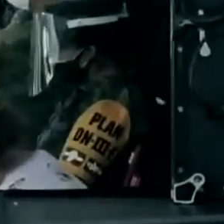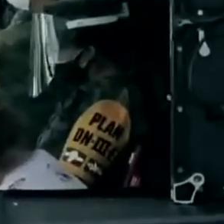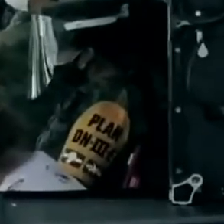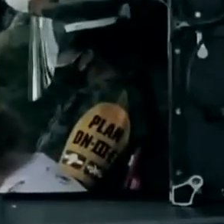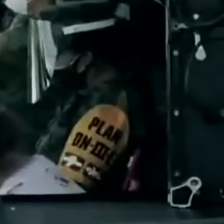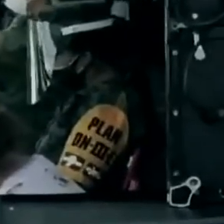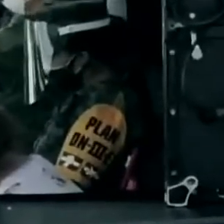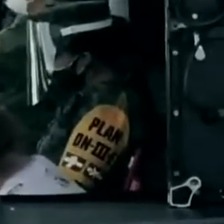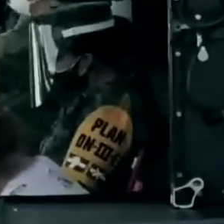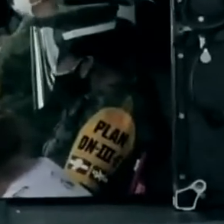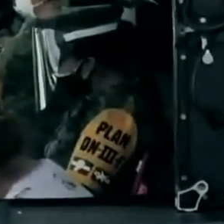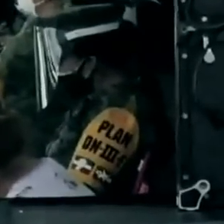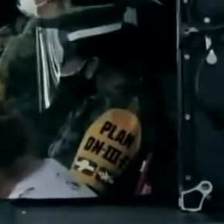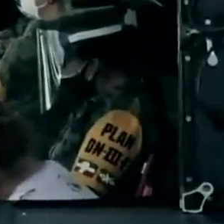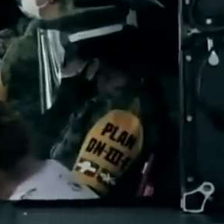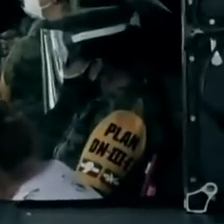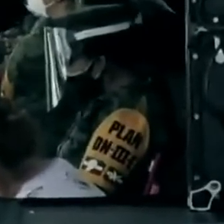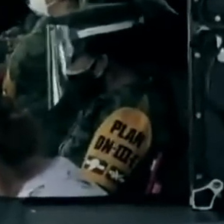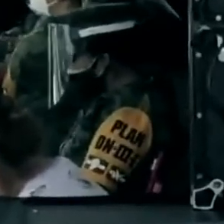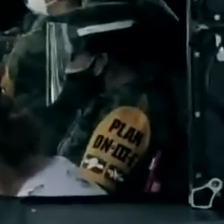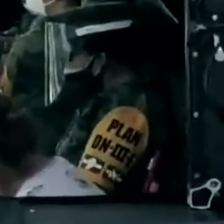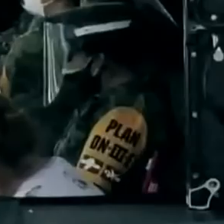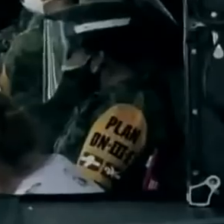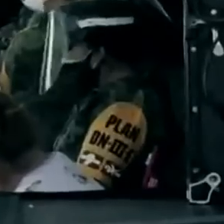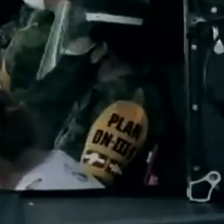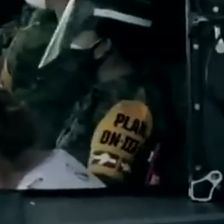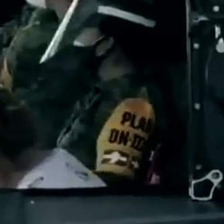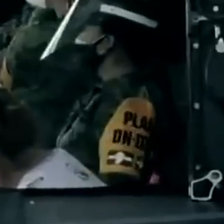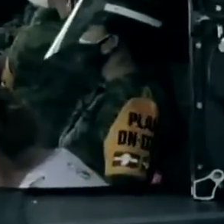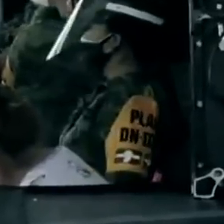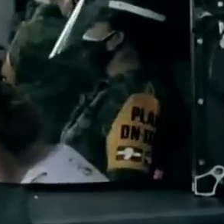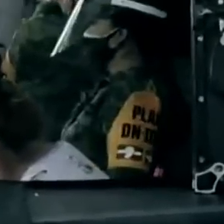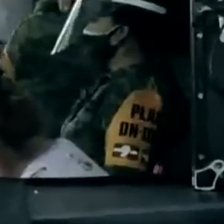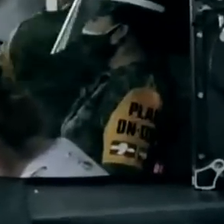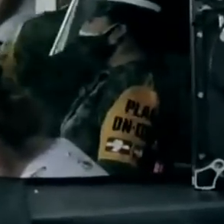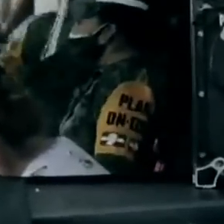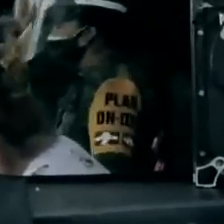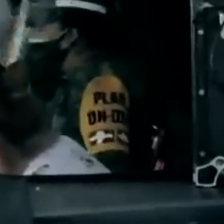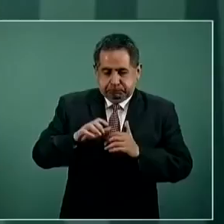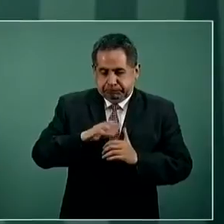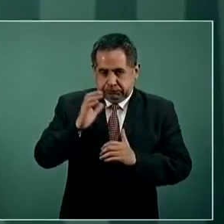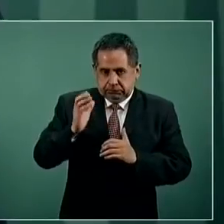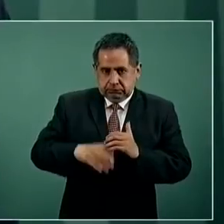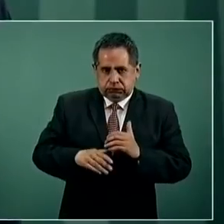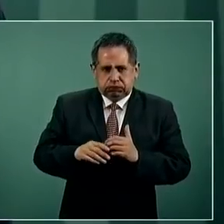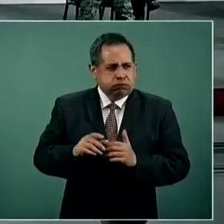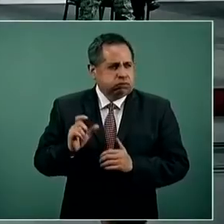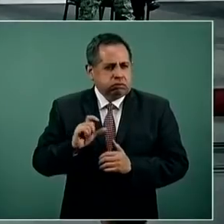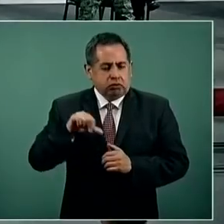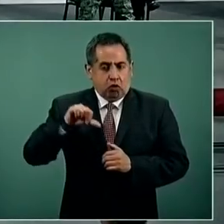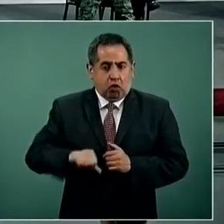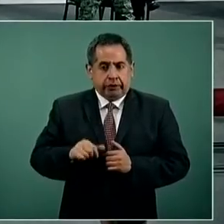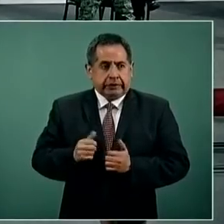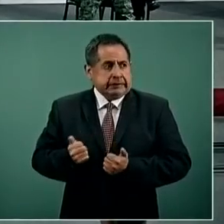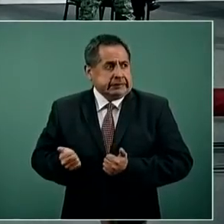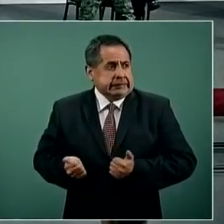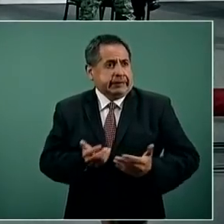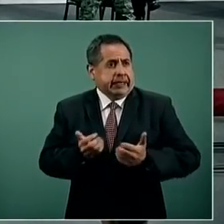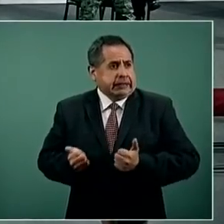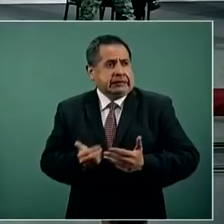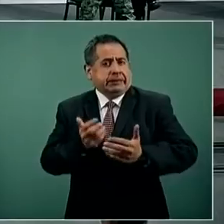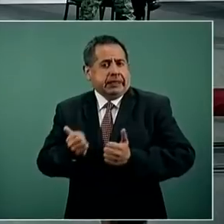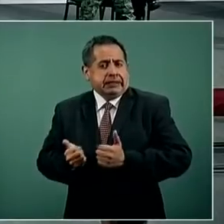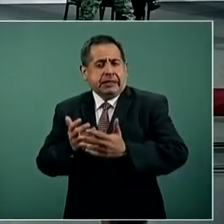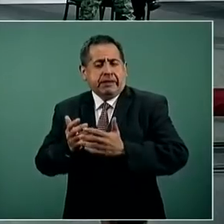la mañana, que, como se menciona, termina a las 3 de la mañana